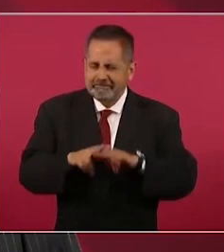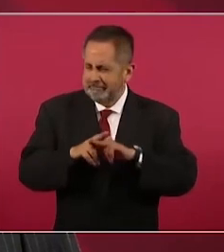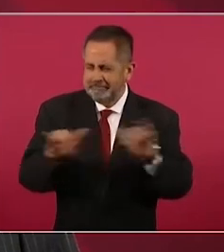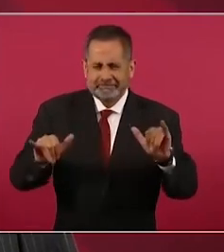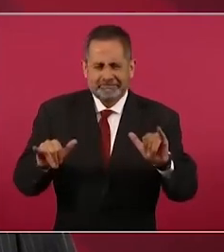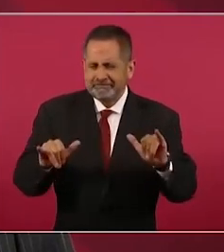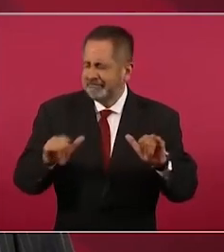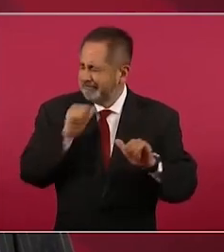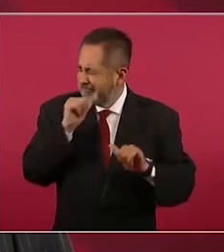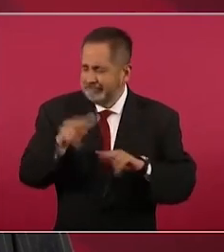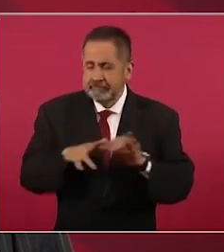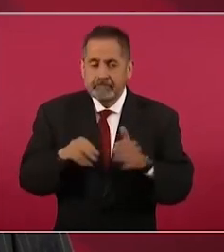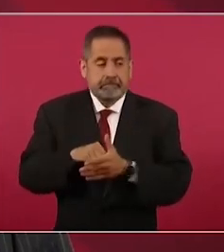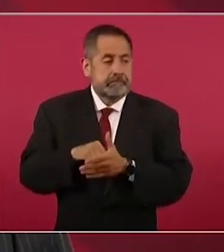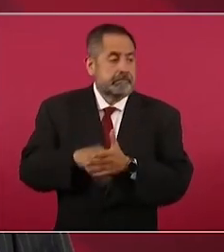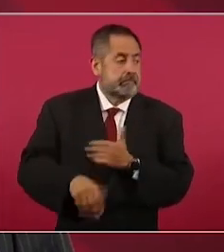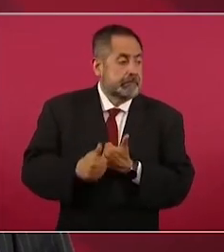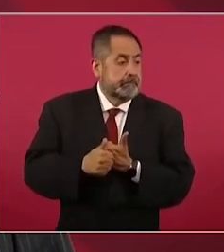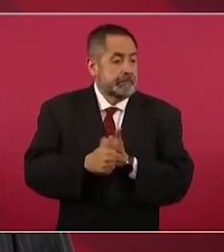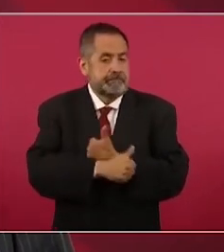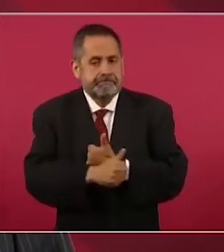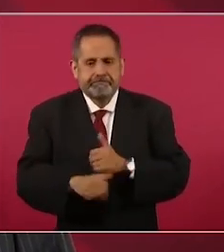ninguna información